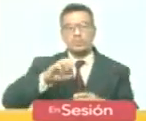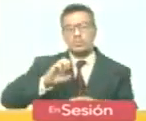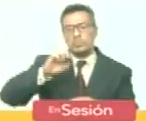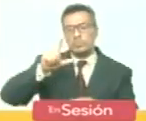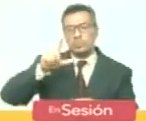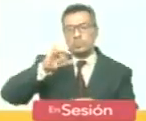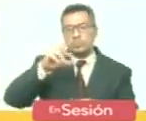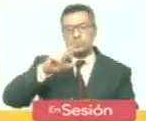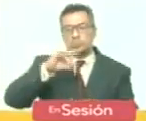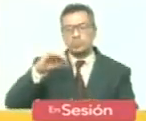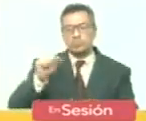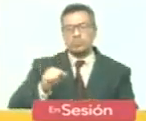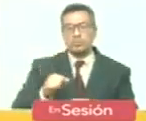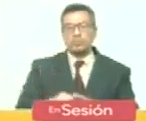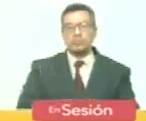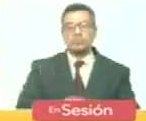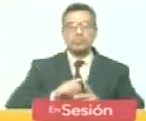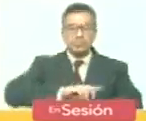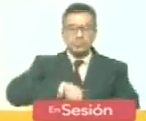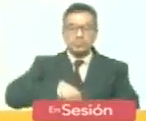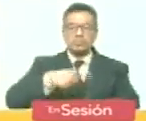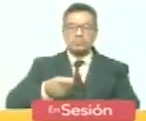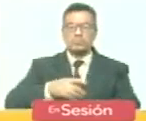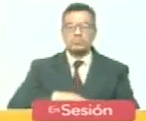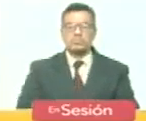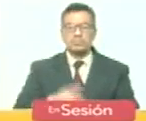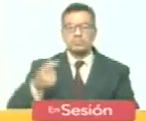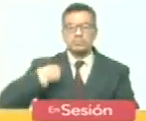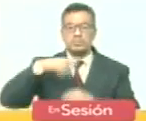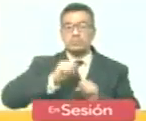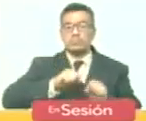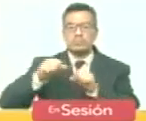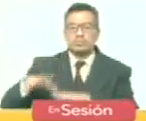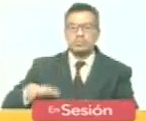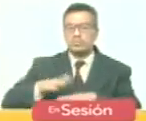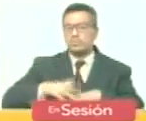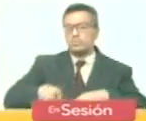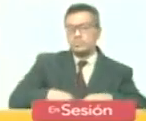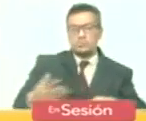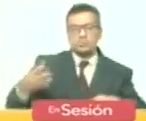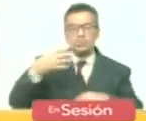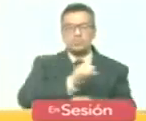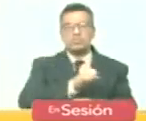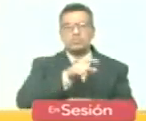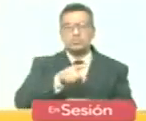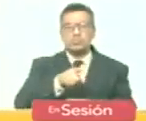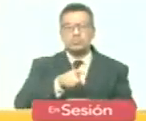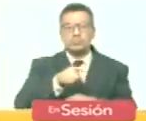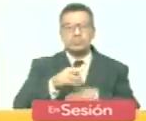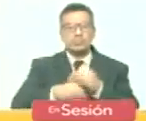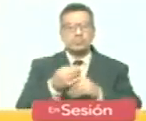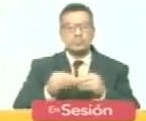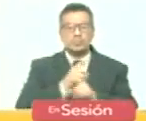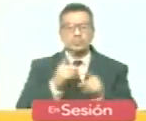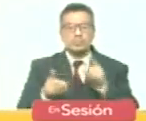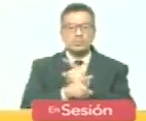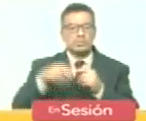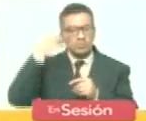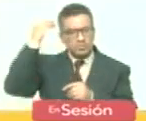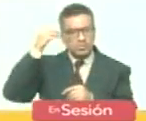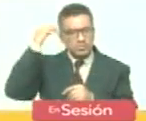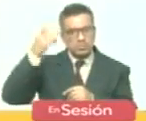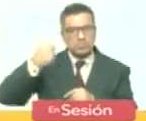Contreras. Luego tuvo que renunciar porque no pudo lograr llevar adelante los cambios que pensaba